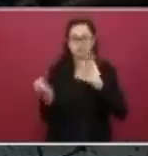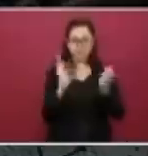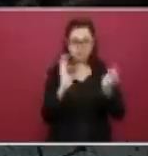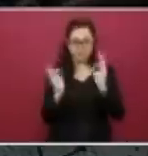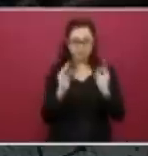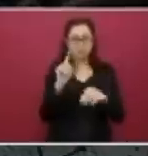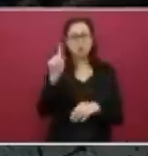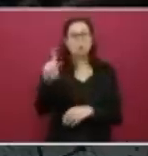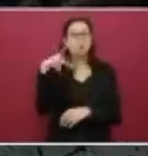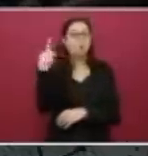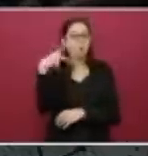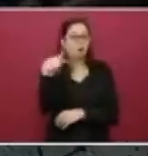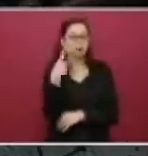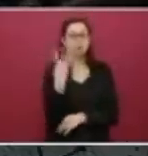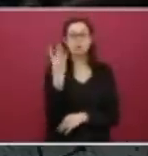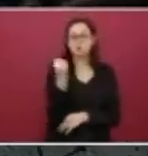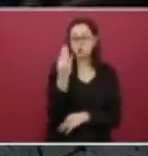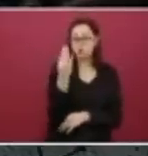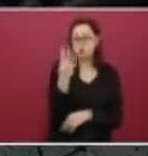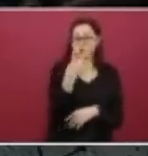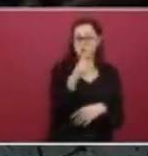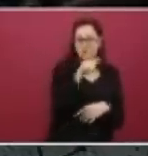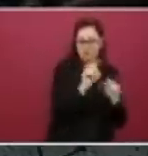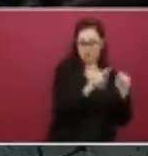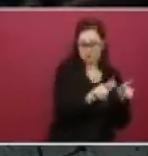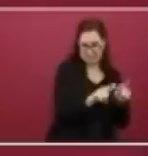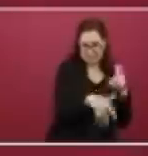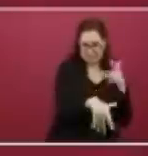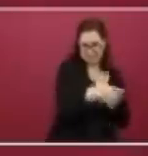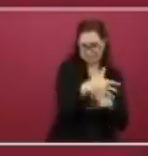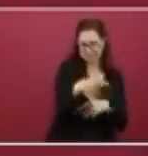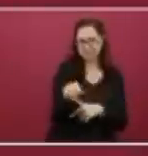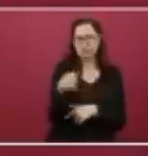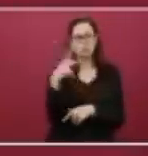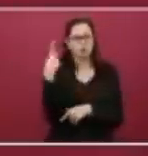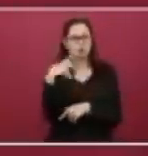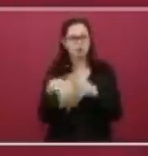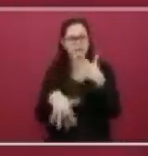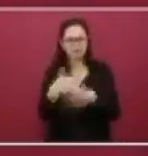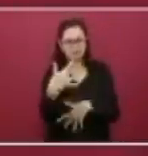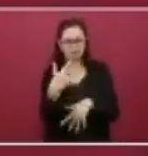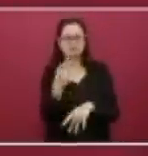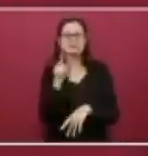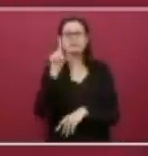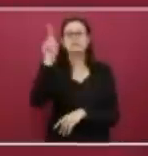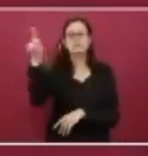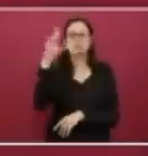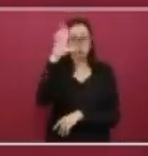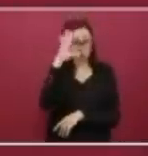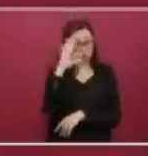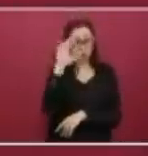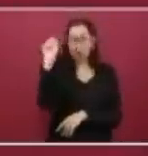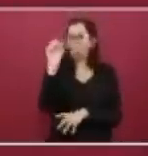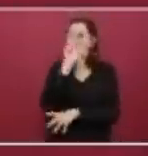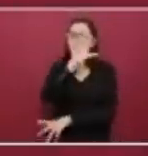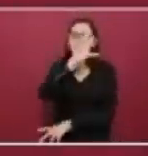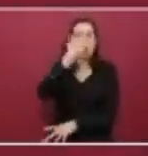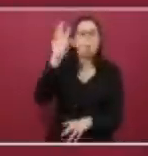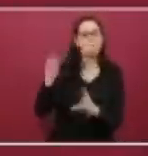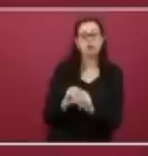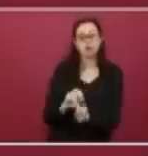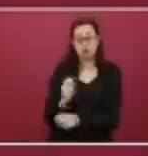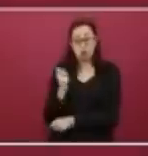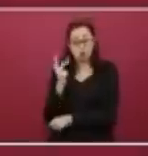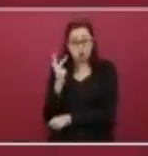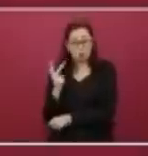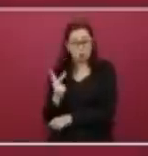que son 9 en puebla que son 15 y en todo el estado de morelos en el estado de morelos no solamente en los 8